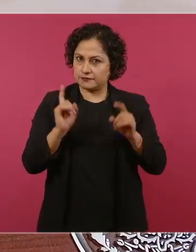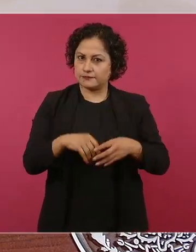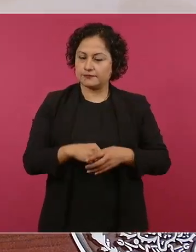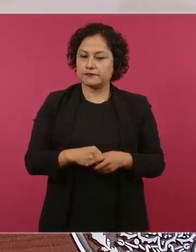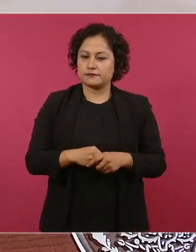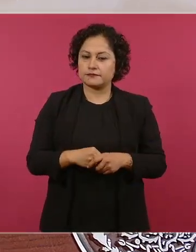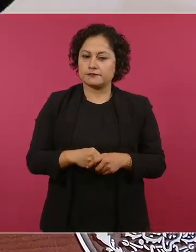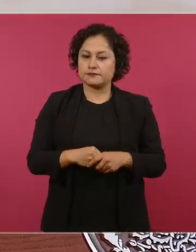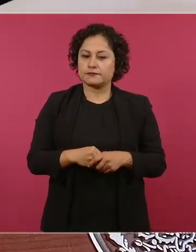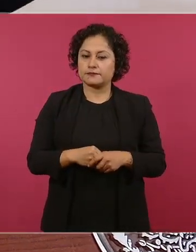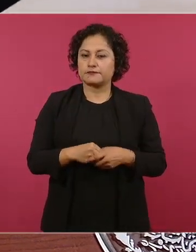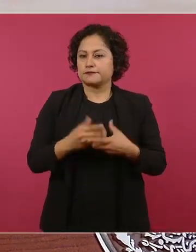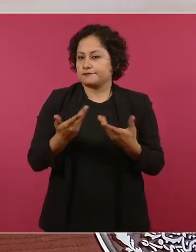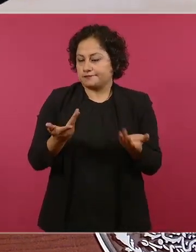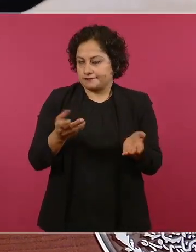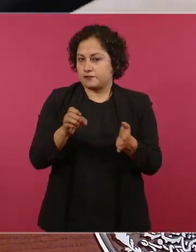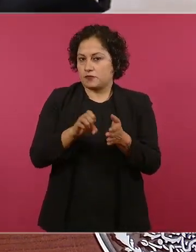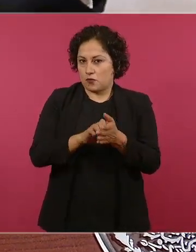Se le tiene confianza